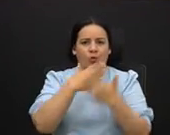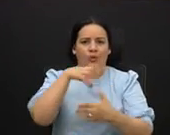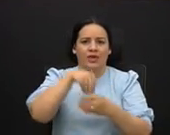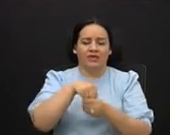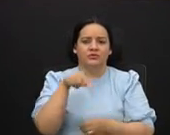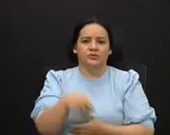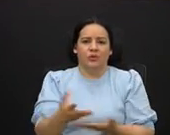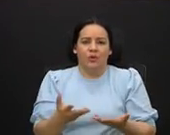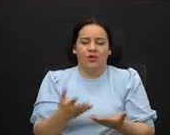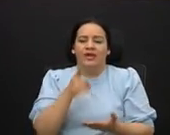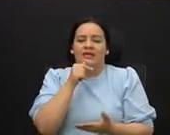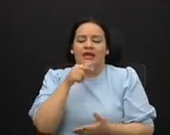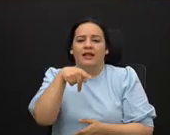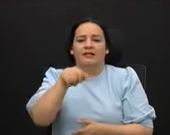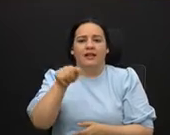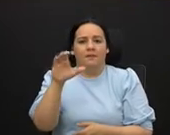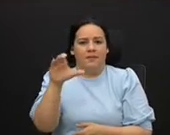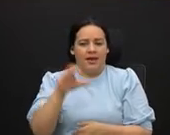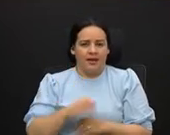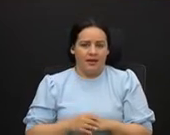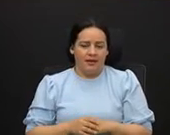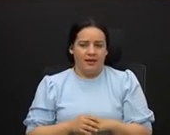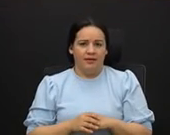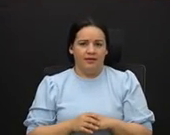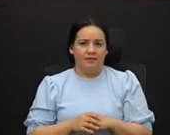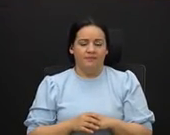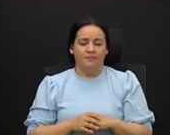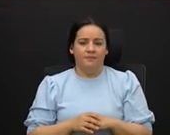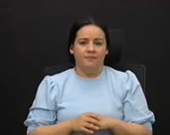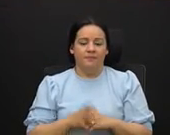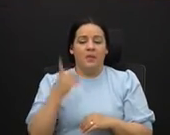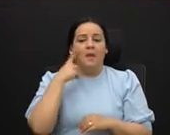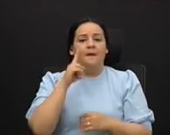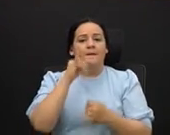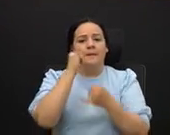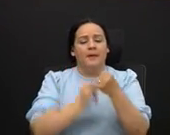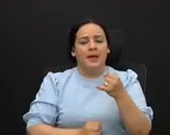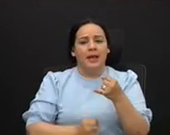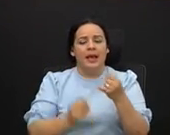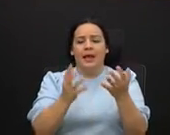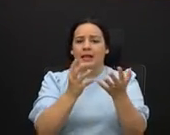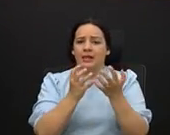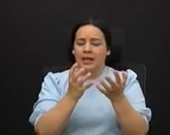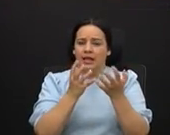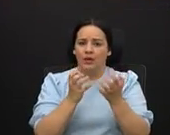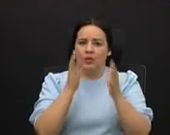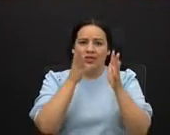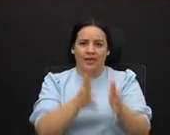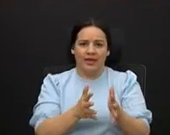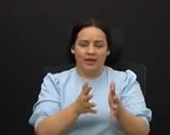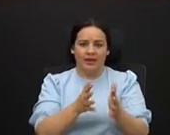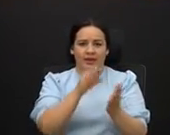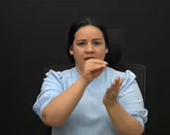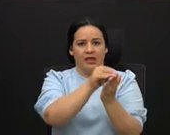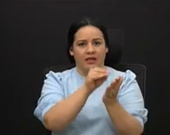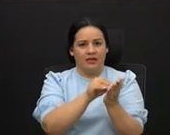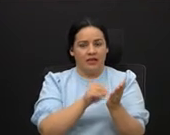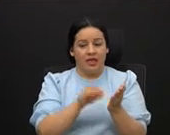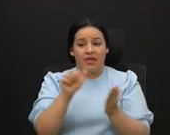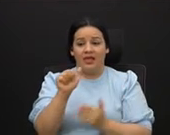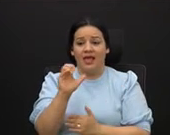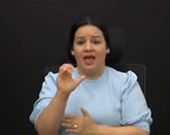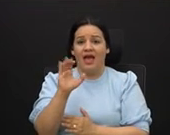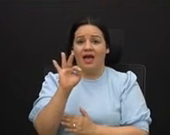el Partido Acción Ciudadana. Para terminar, quiero dejar constando en actas que